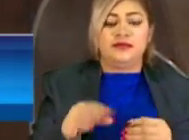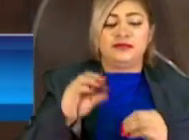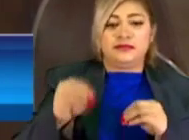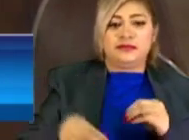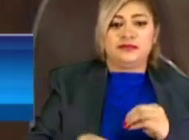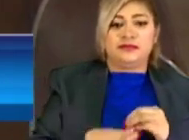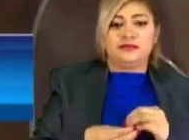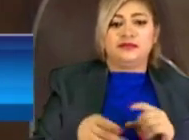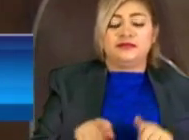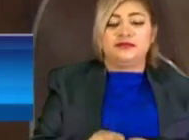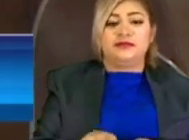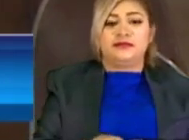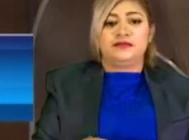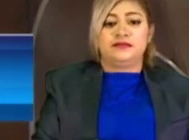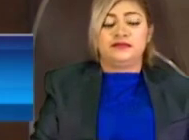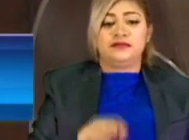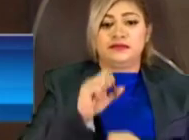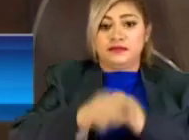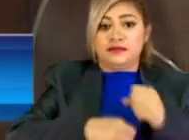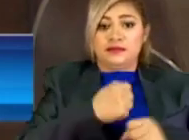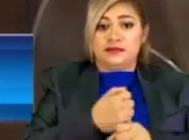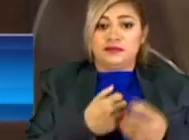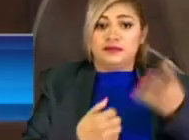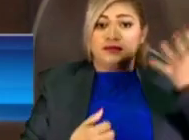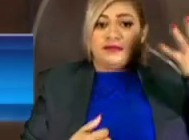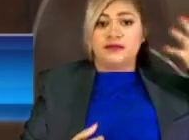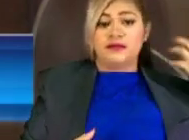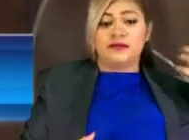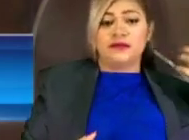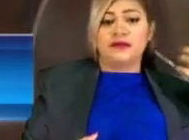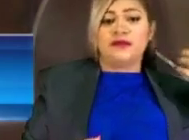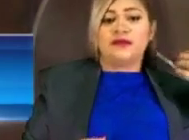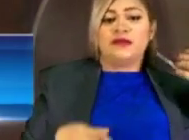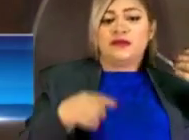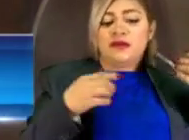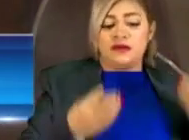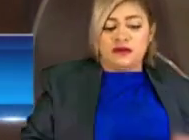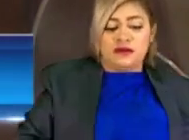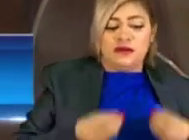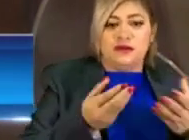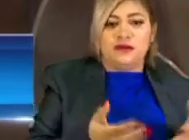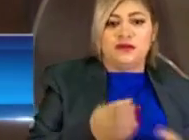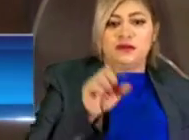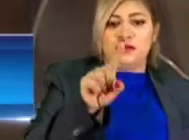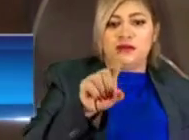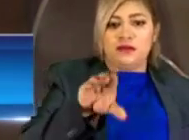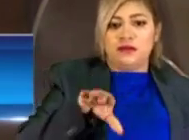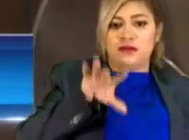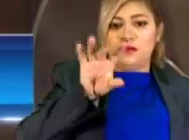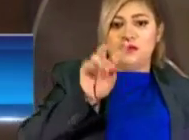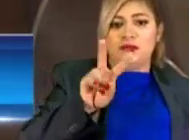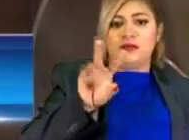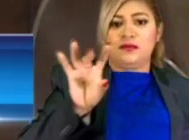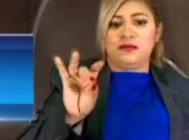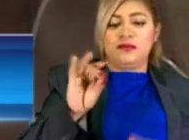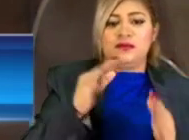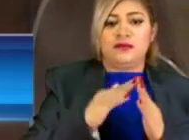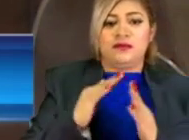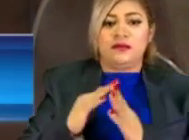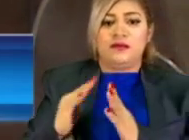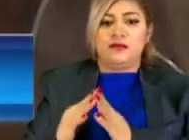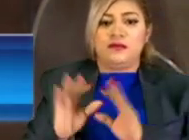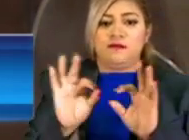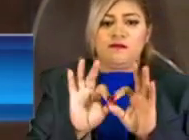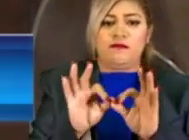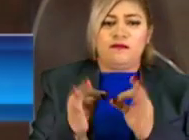Adicionalmente, el año pasado se entregaron 128 viviendas a las